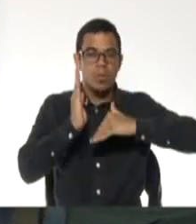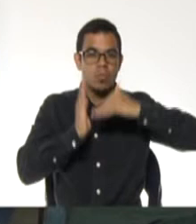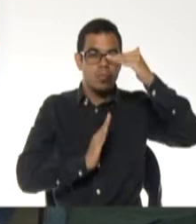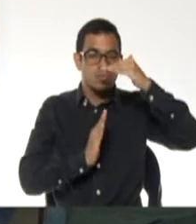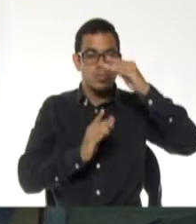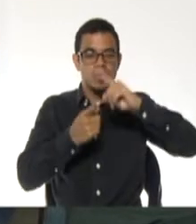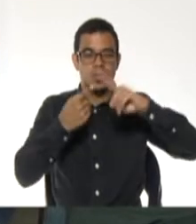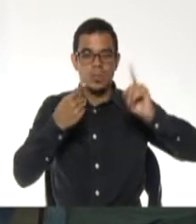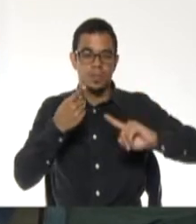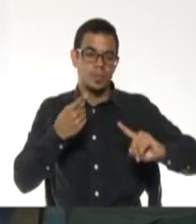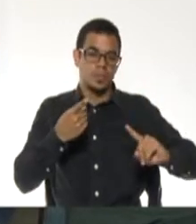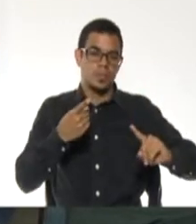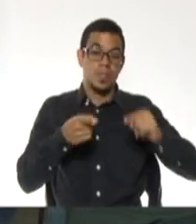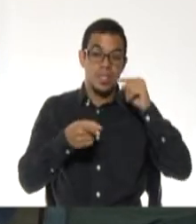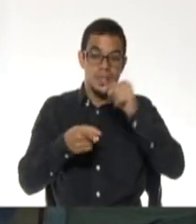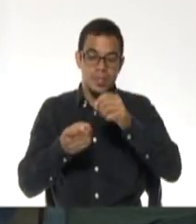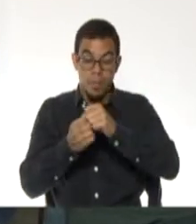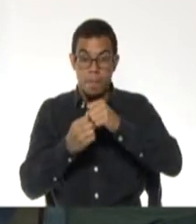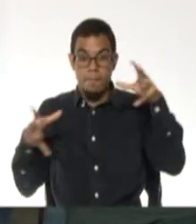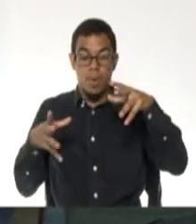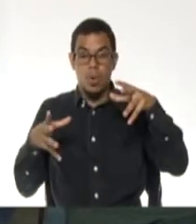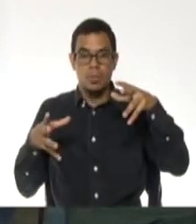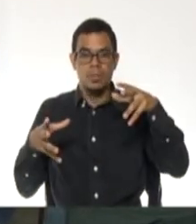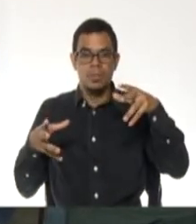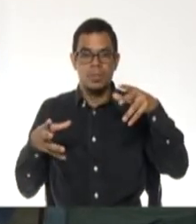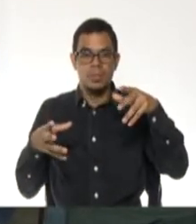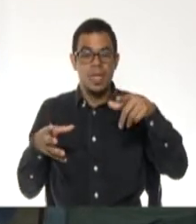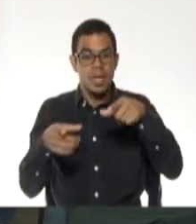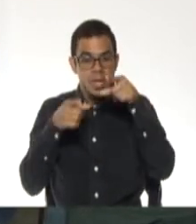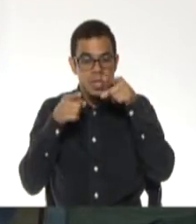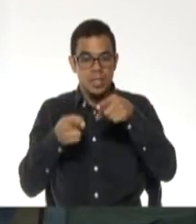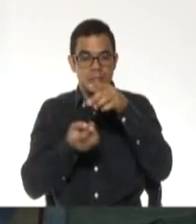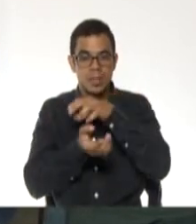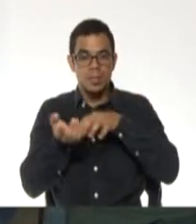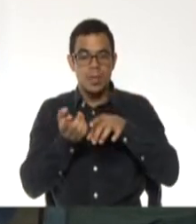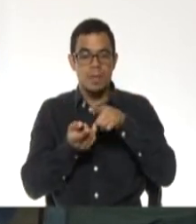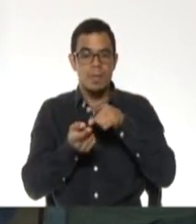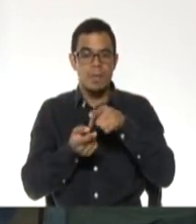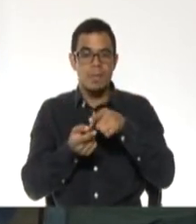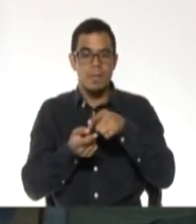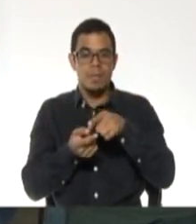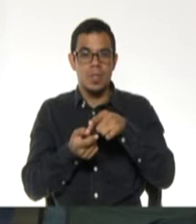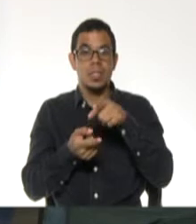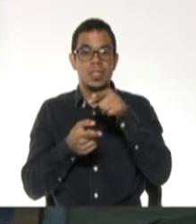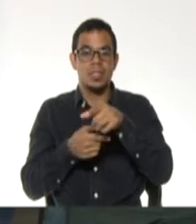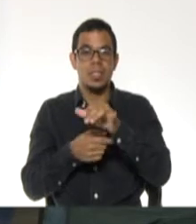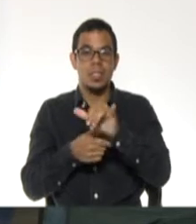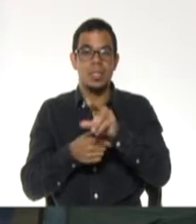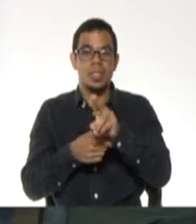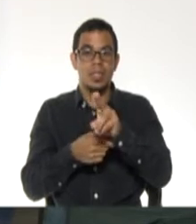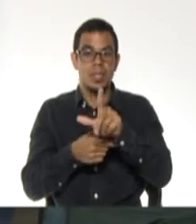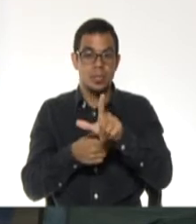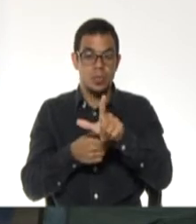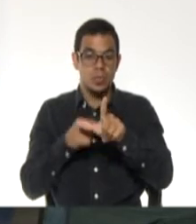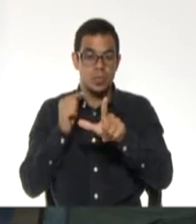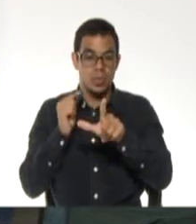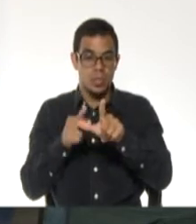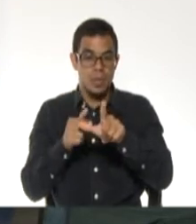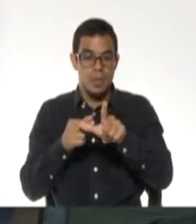de la corriente eléctrica. Esa elevación brusca, fuerte, pues va hacia el efecto Joule, genera mucho